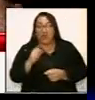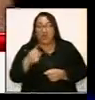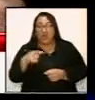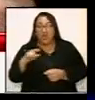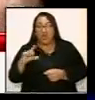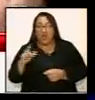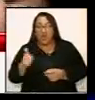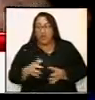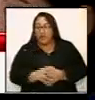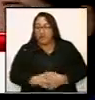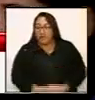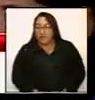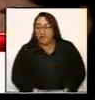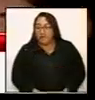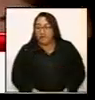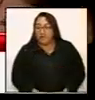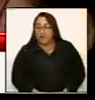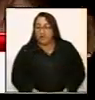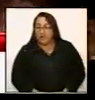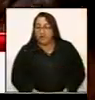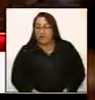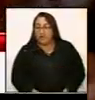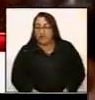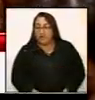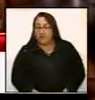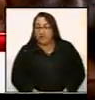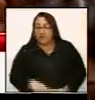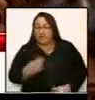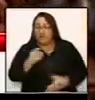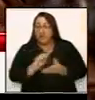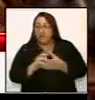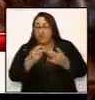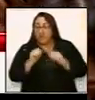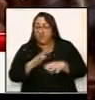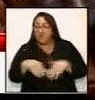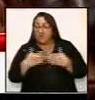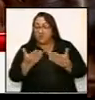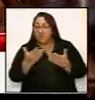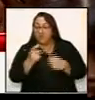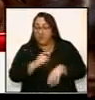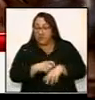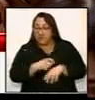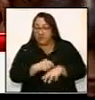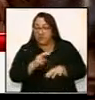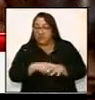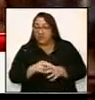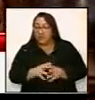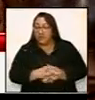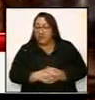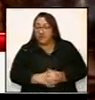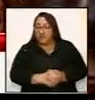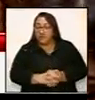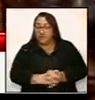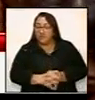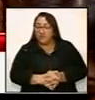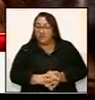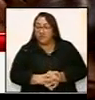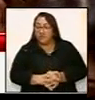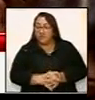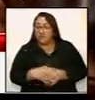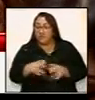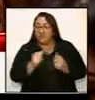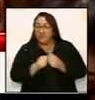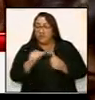Gracias, presidente. Tan solo para requerir un poco más de información, si nos puede hacer el TIE respectivo, ya que con